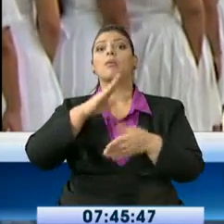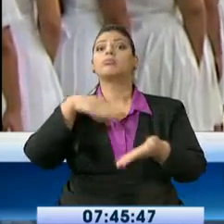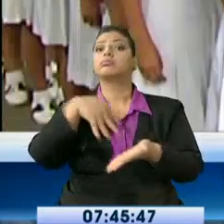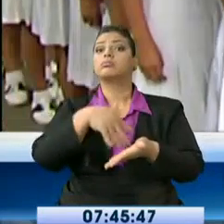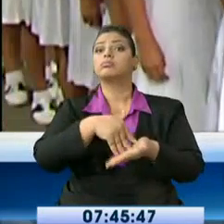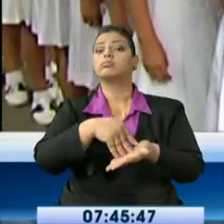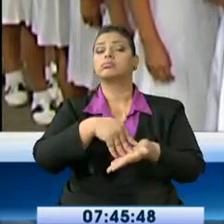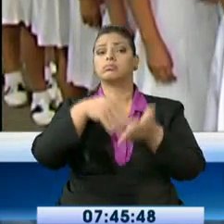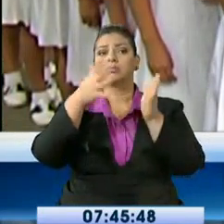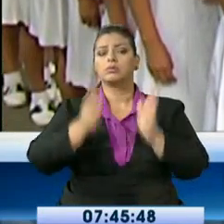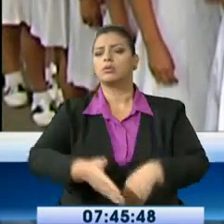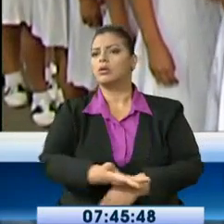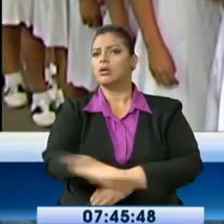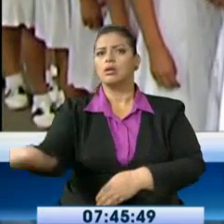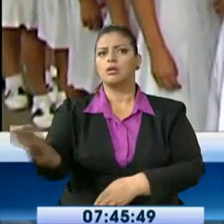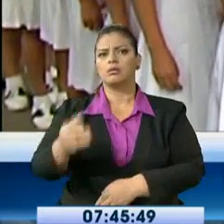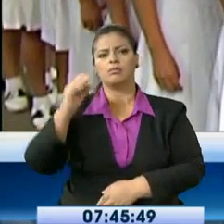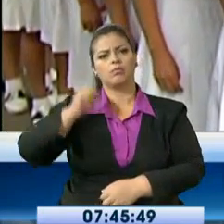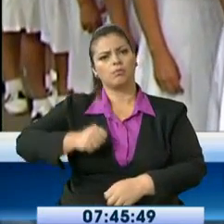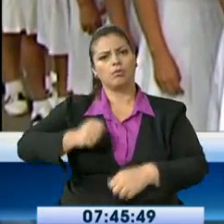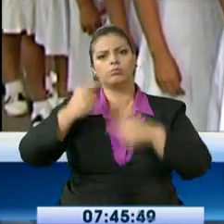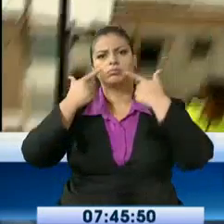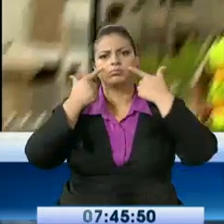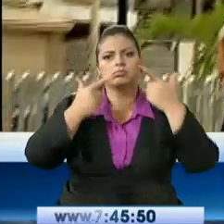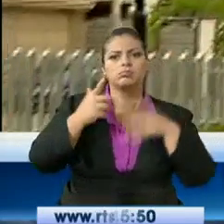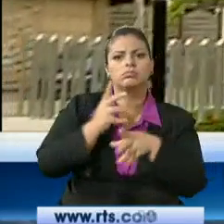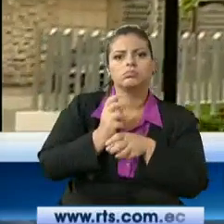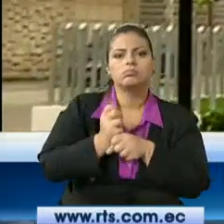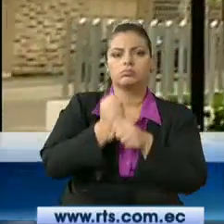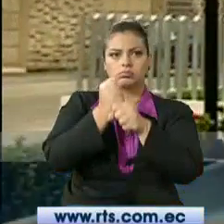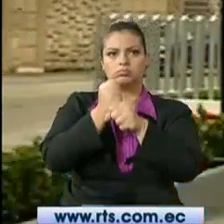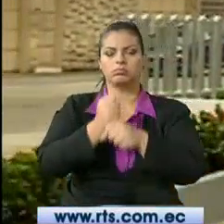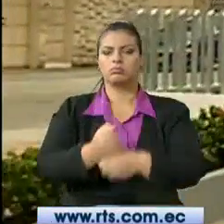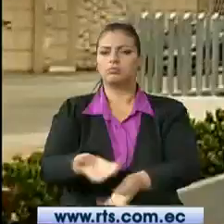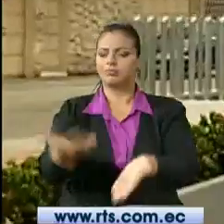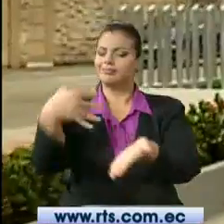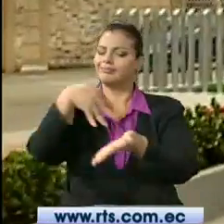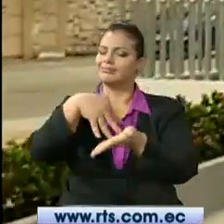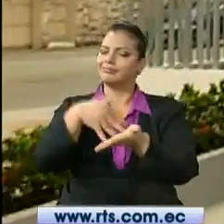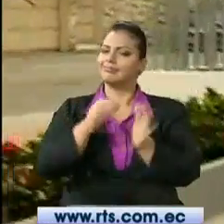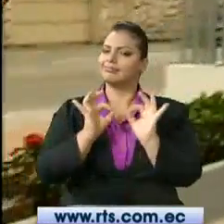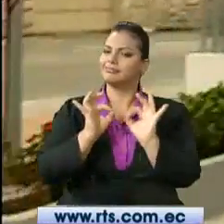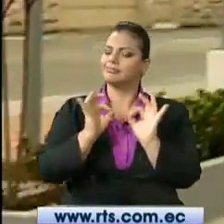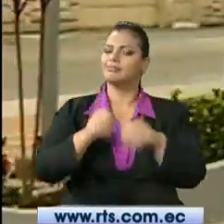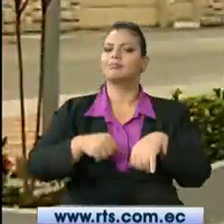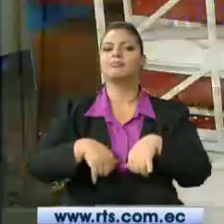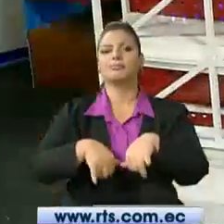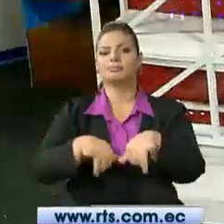estudiantes y que nada los detenga en su preparación, informó Luxiola Salazar.